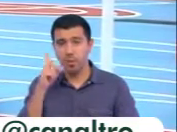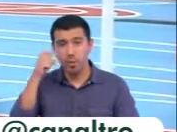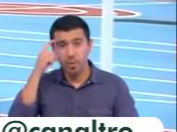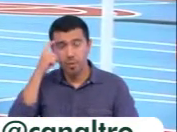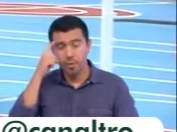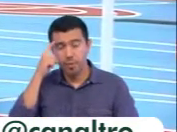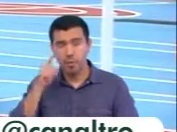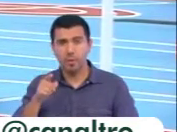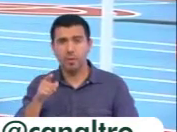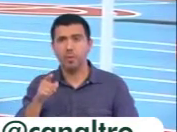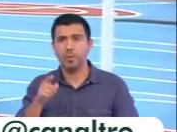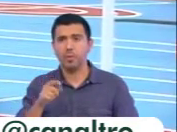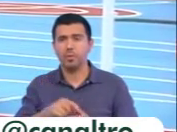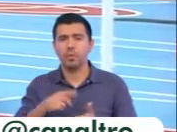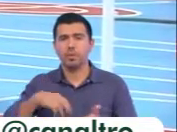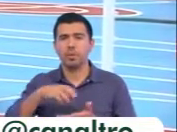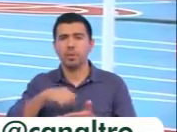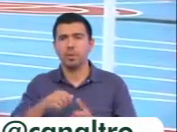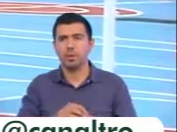william villamizar